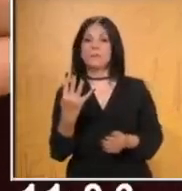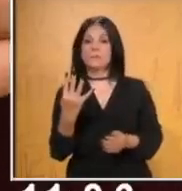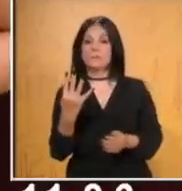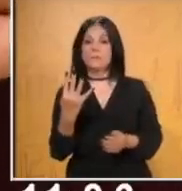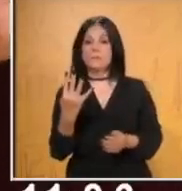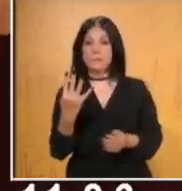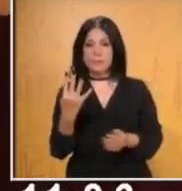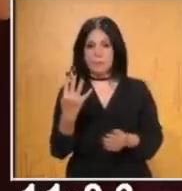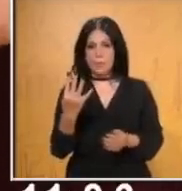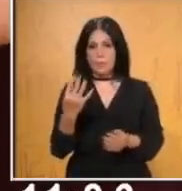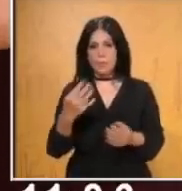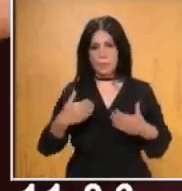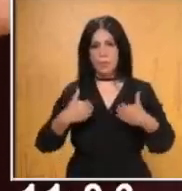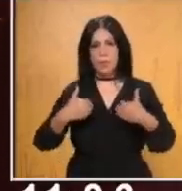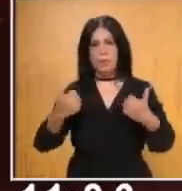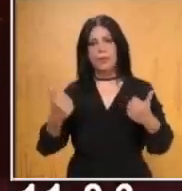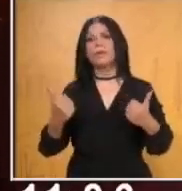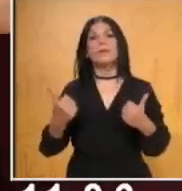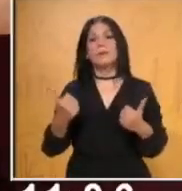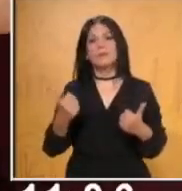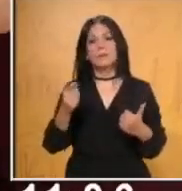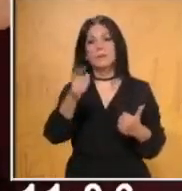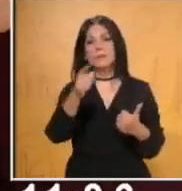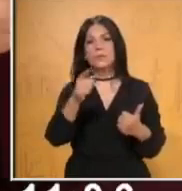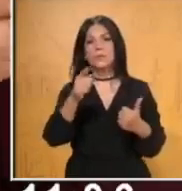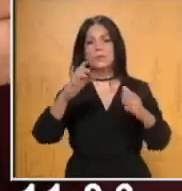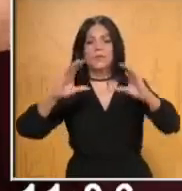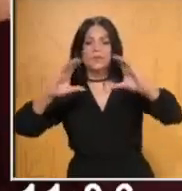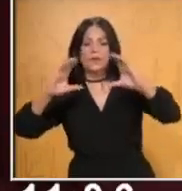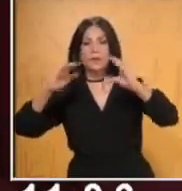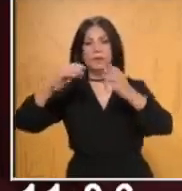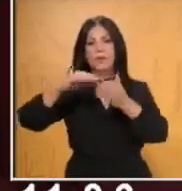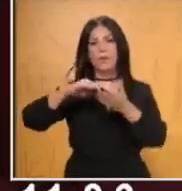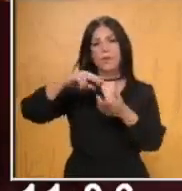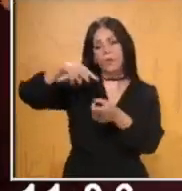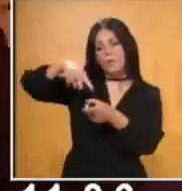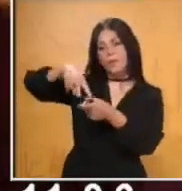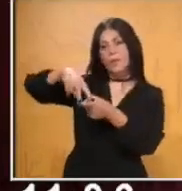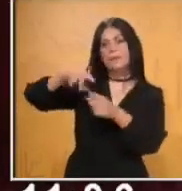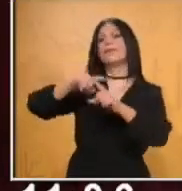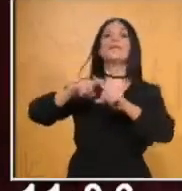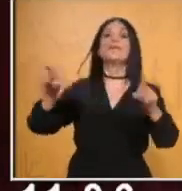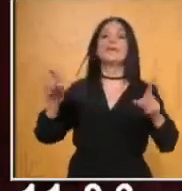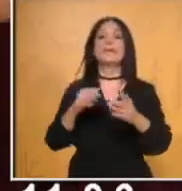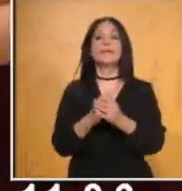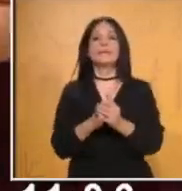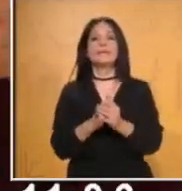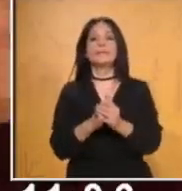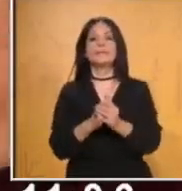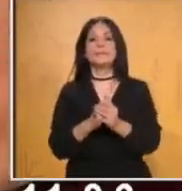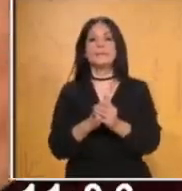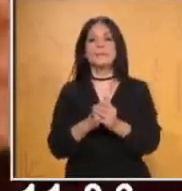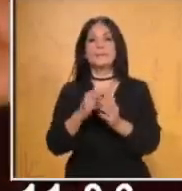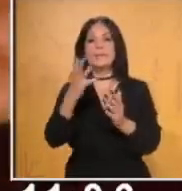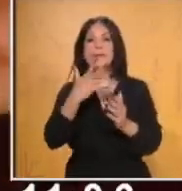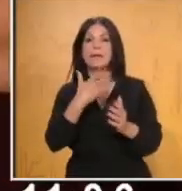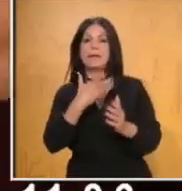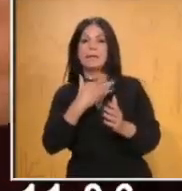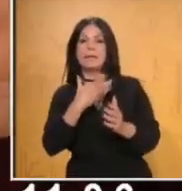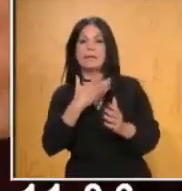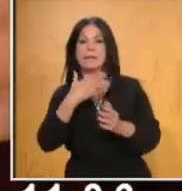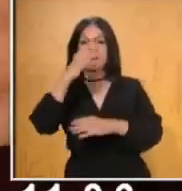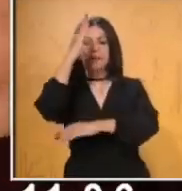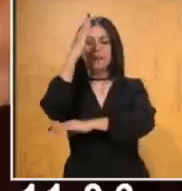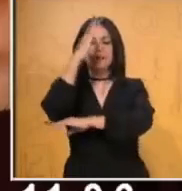¿Estamos bien hasta ahí? Te va a quedar esta figura. Si nos damos cuenta, la figura que se forma tiene un ángulo